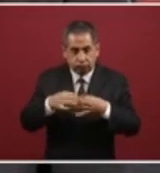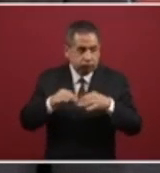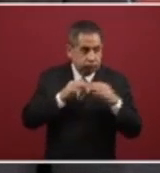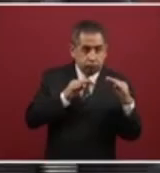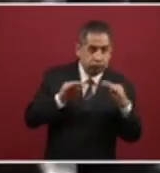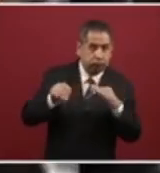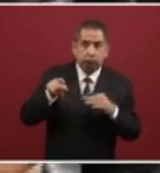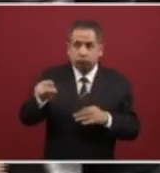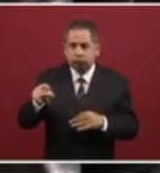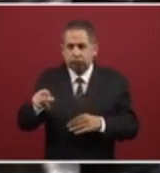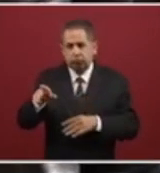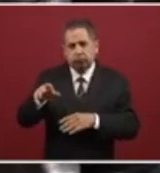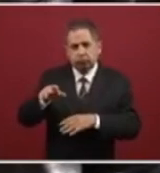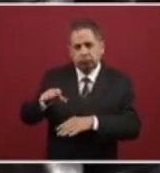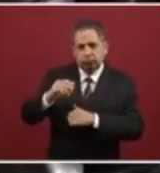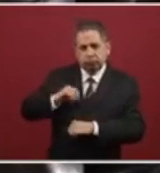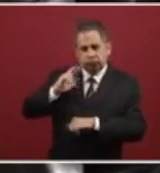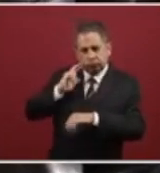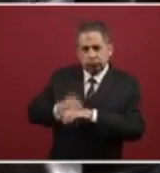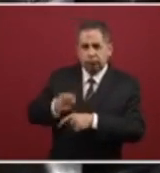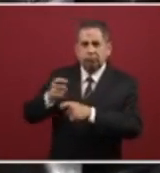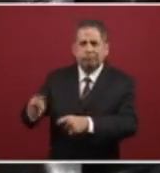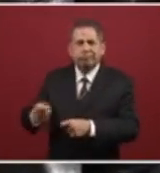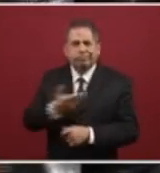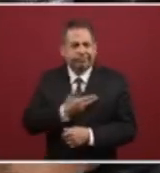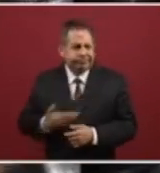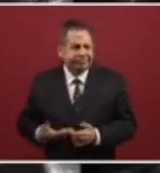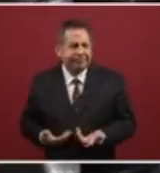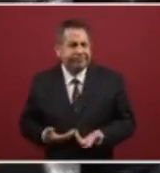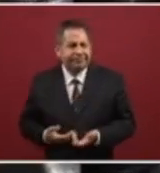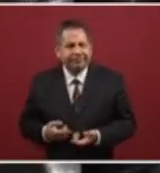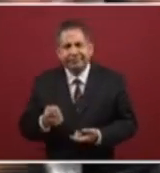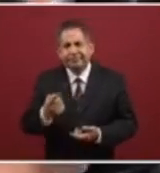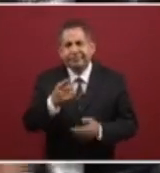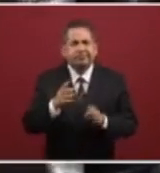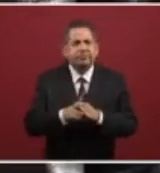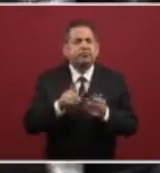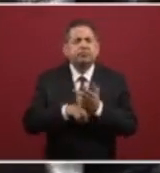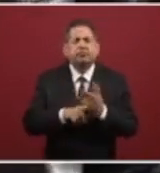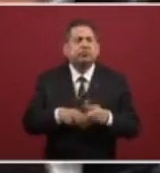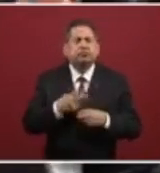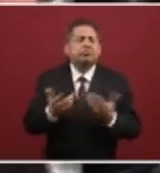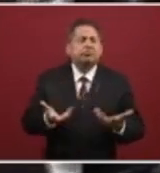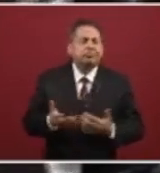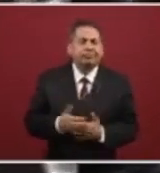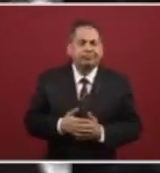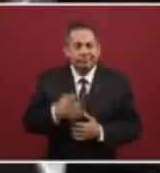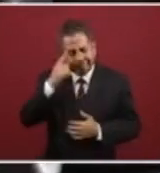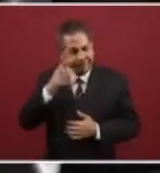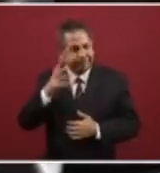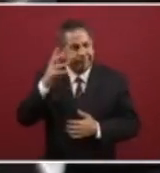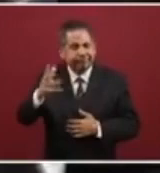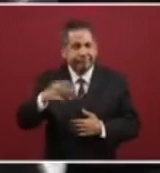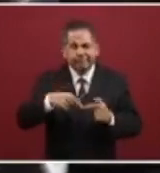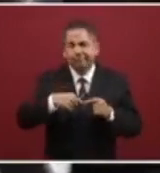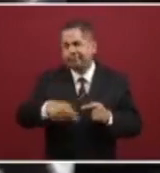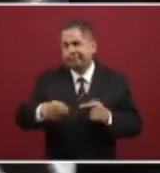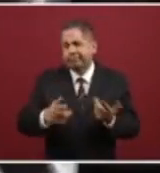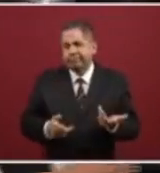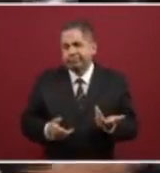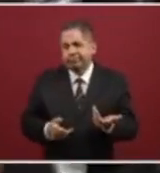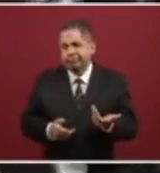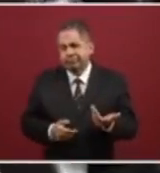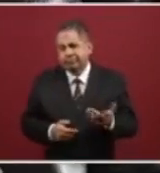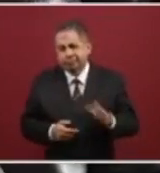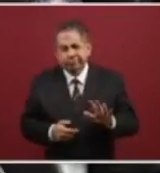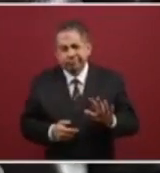importante por este encargo presidencial. ¿Cómo lo está enfrentando? ¿Cómo lo va a enfrentar para que obviamente, más allá